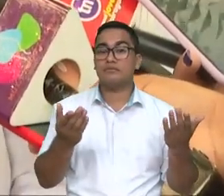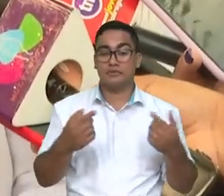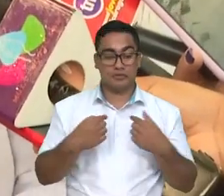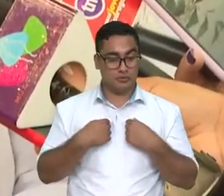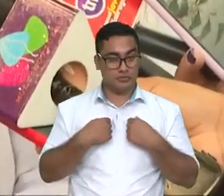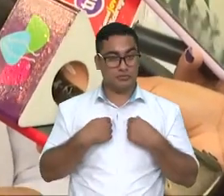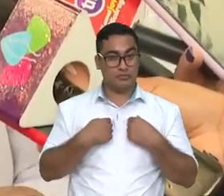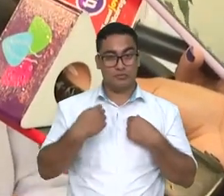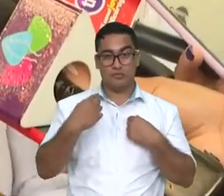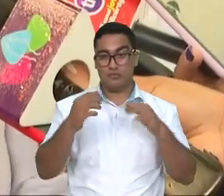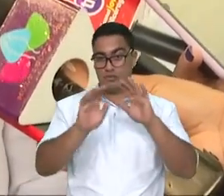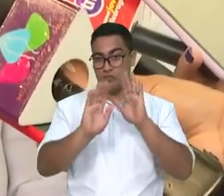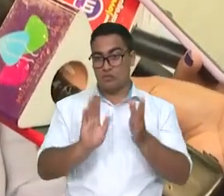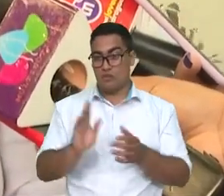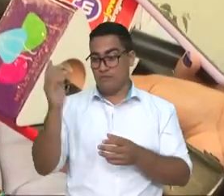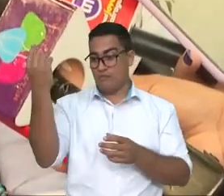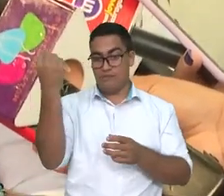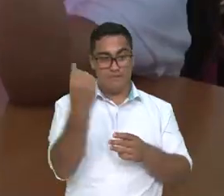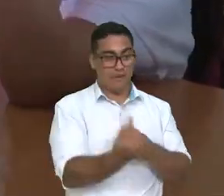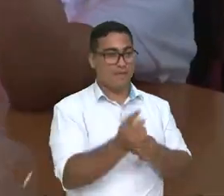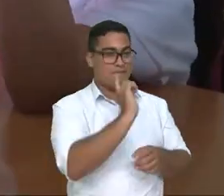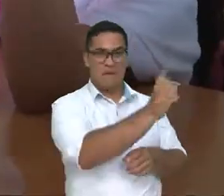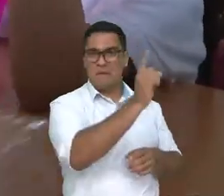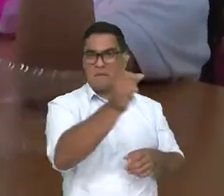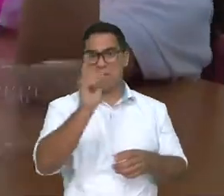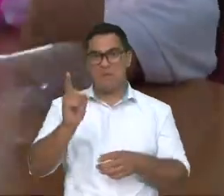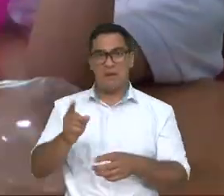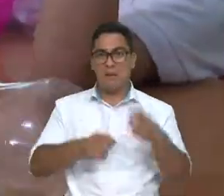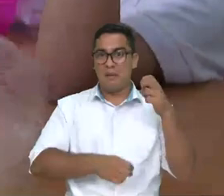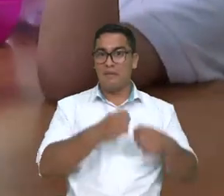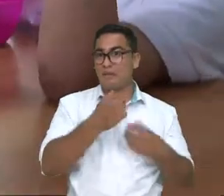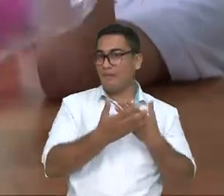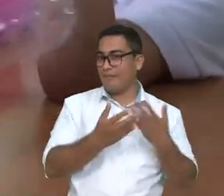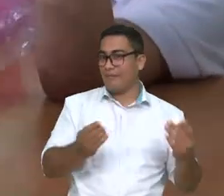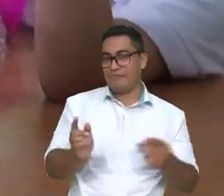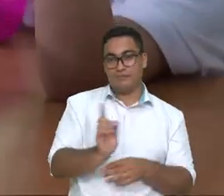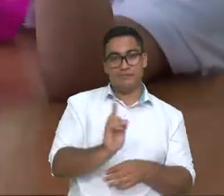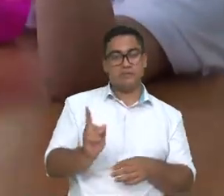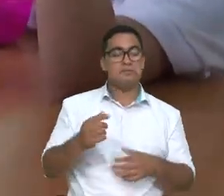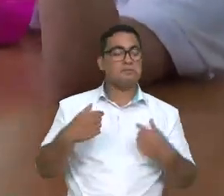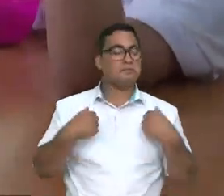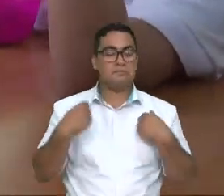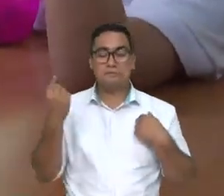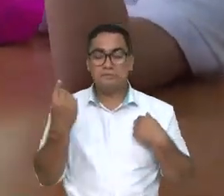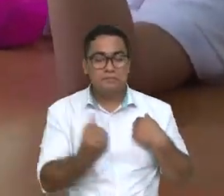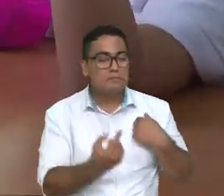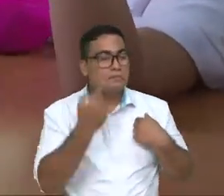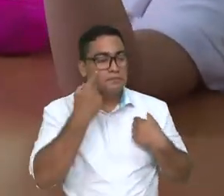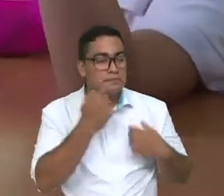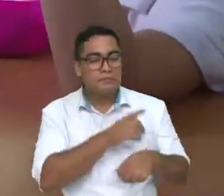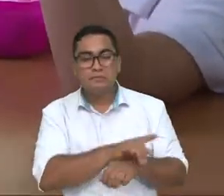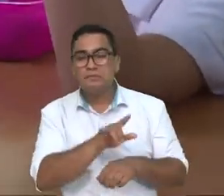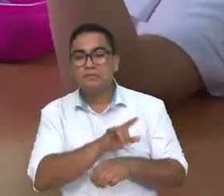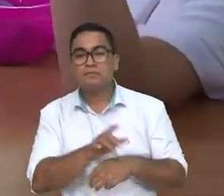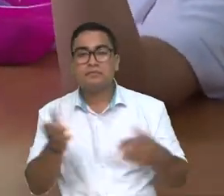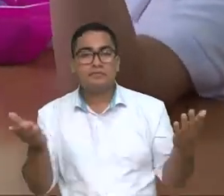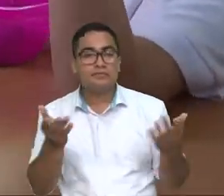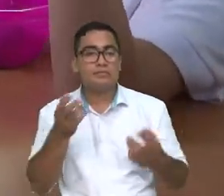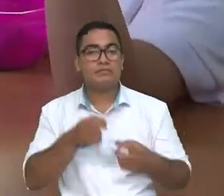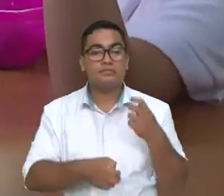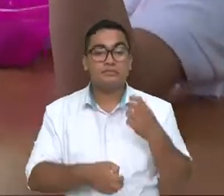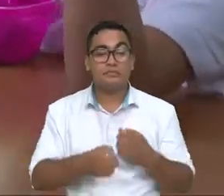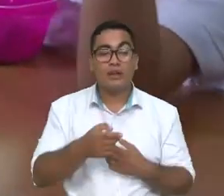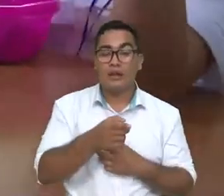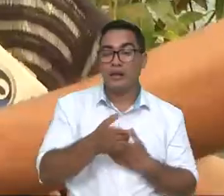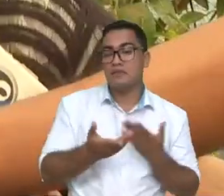parte a orientarles y a solucionar problemas. Nosotros venimos aquí en la búsqueda conjunta de alguna